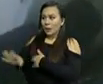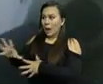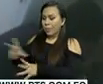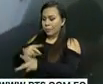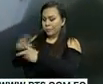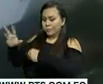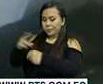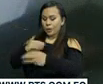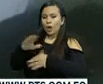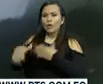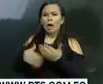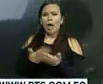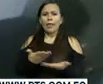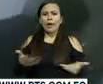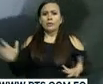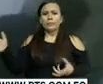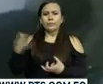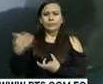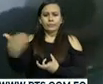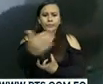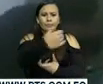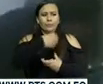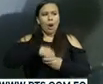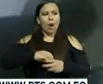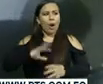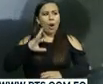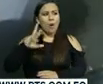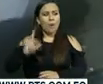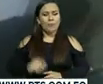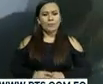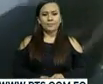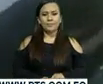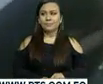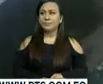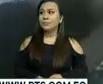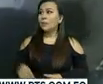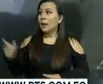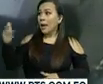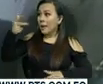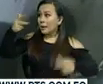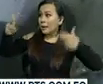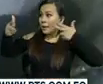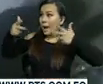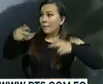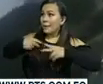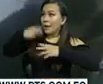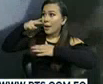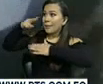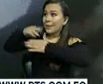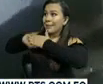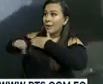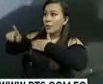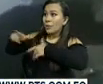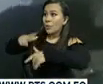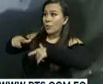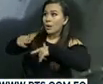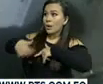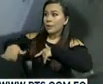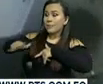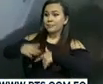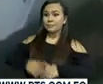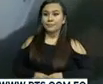lo que más co yo pasé tiempo que se vende y ese sitio